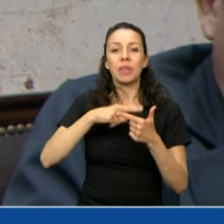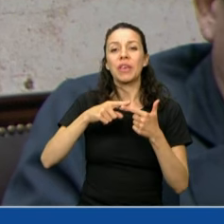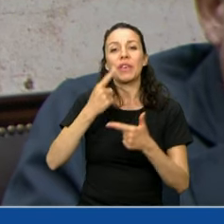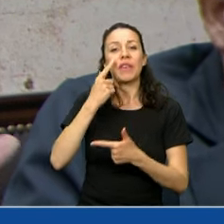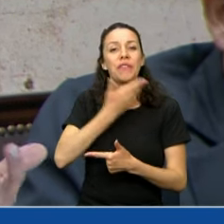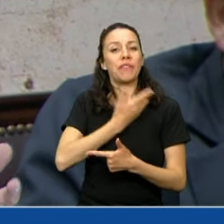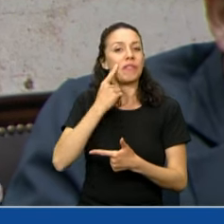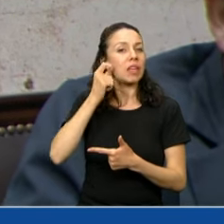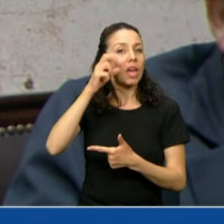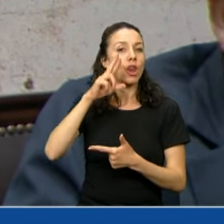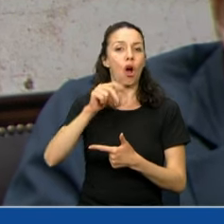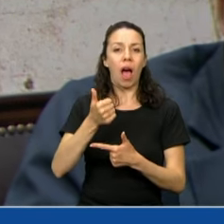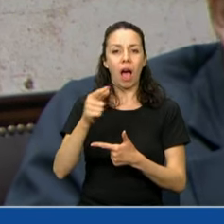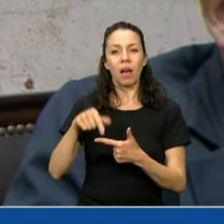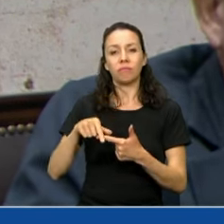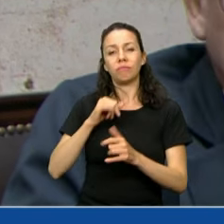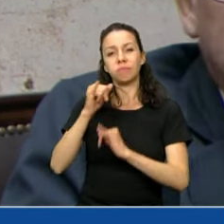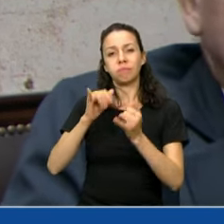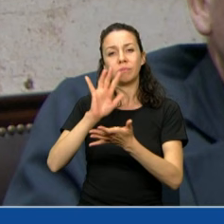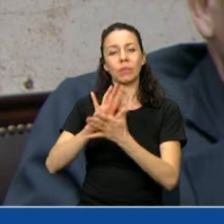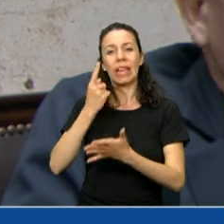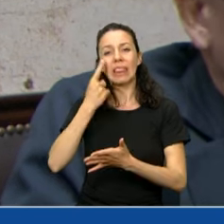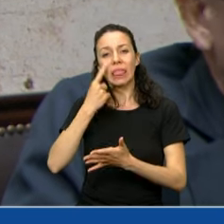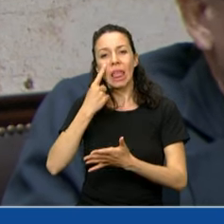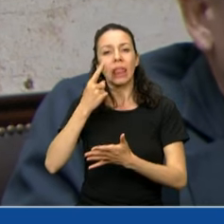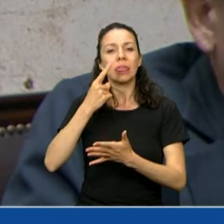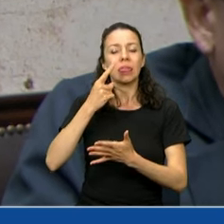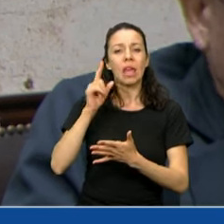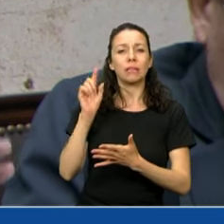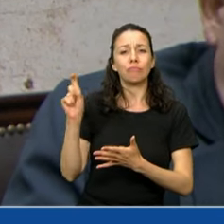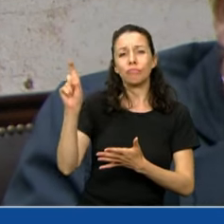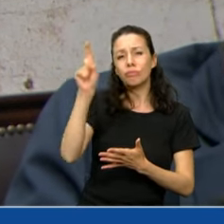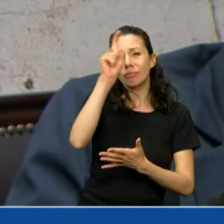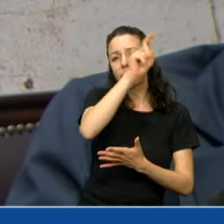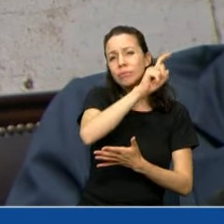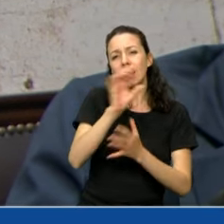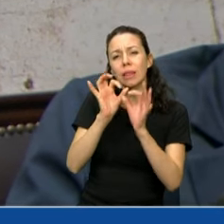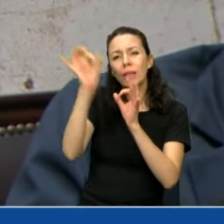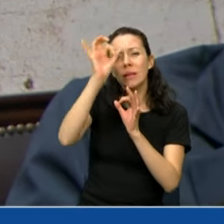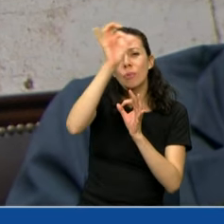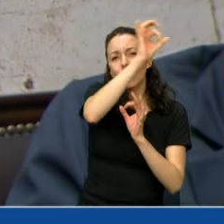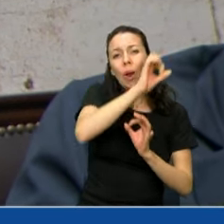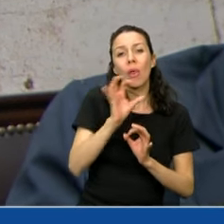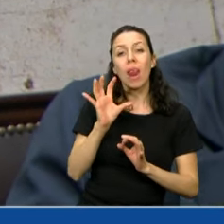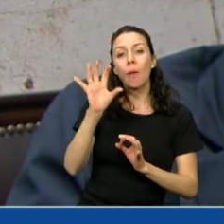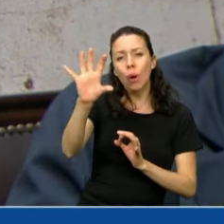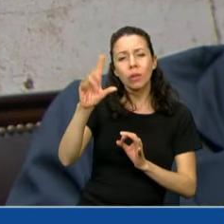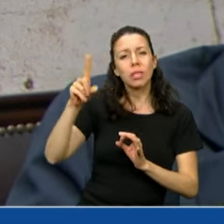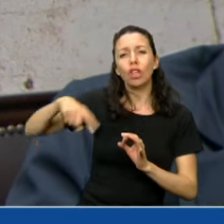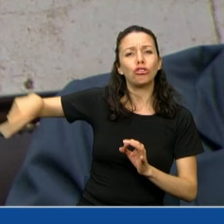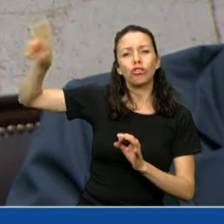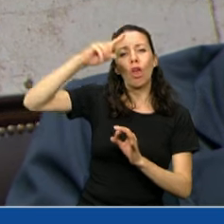de un comunicado que expresaron todos nuestros intendentes e intendent de cada rinconcito de la provincia